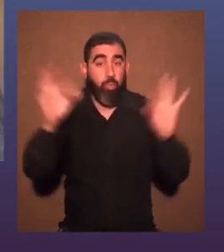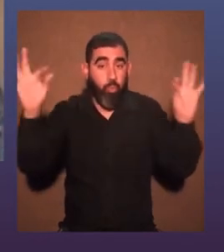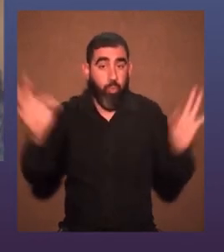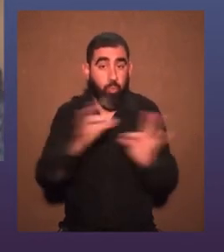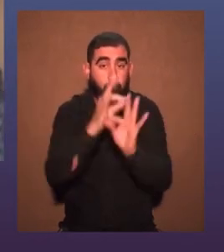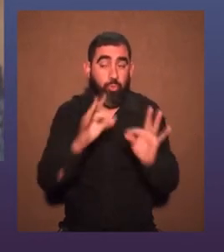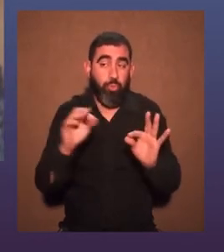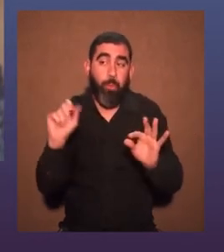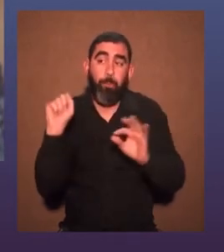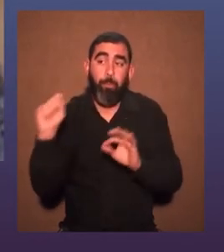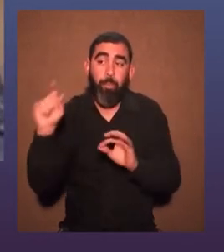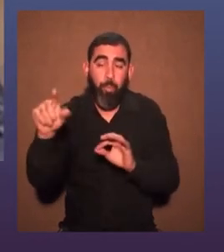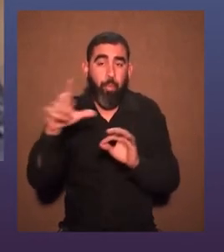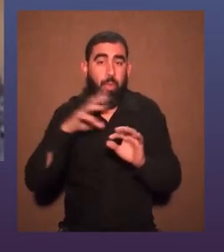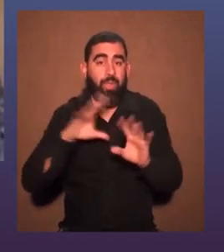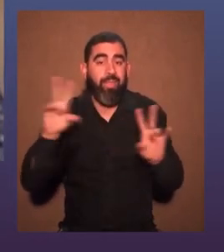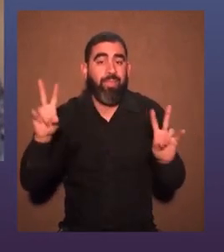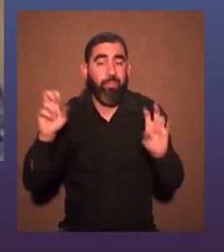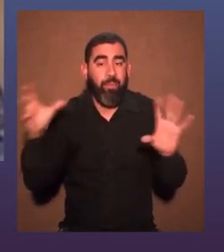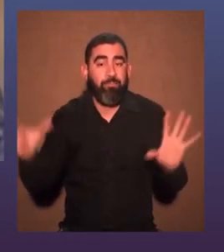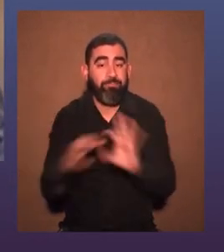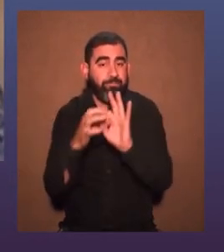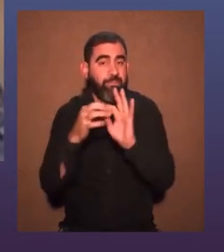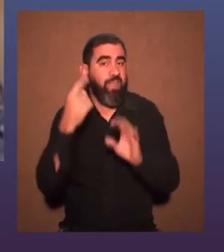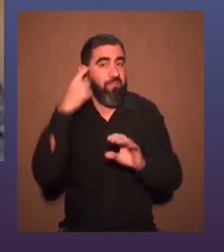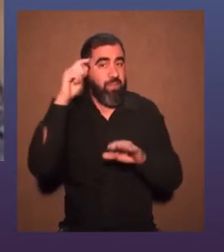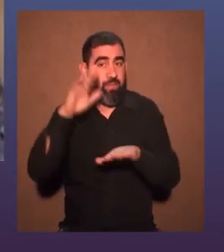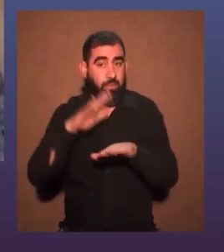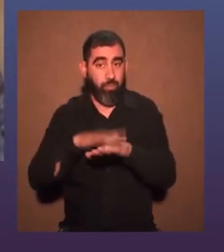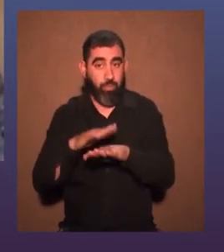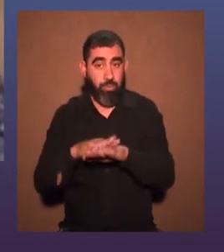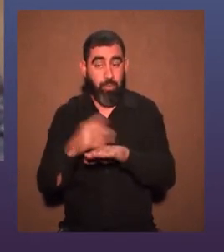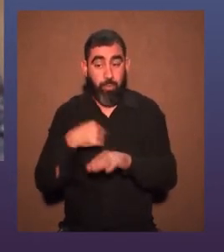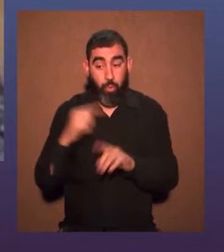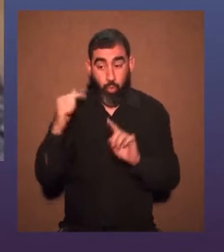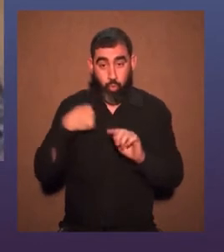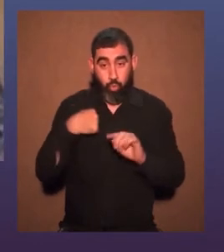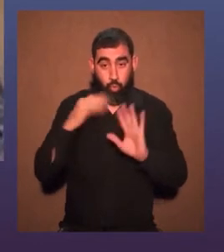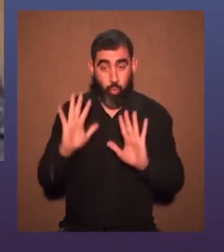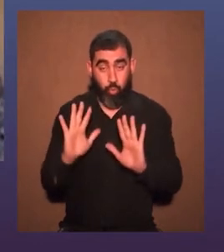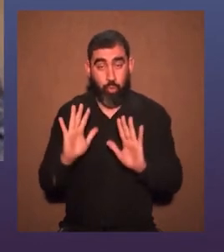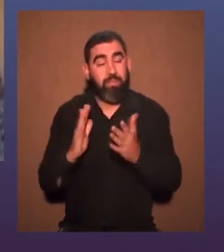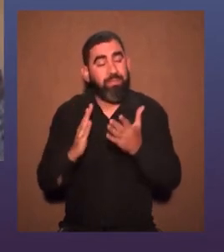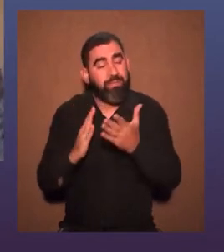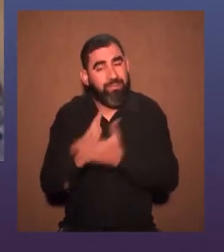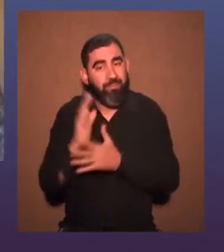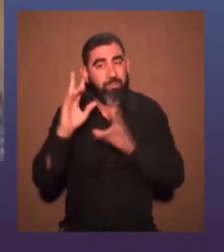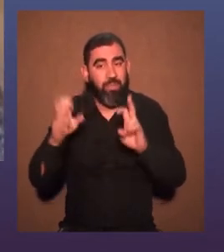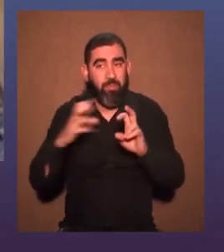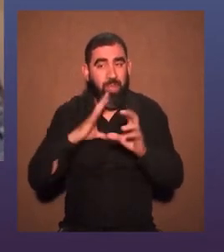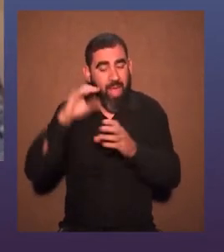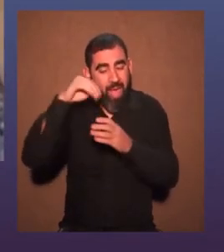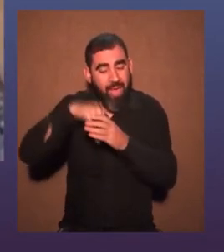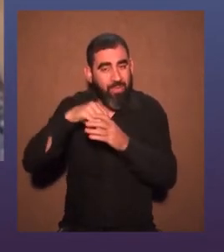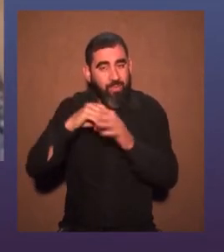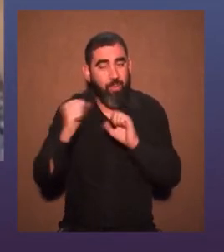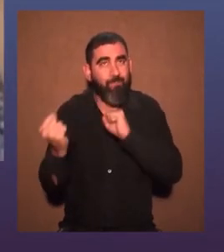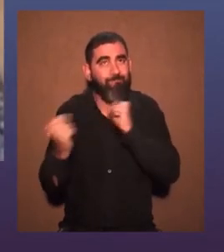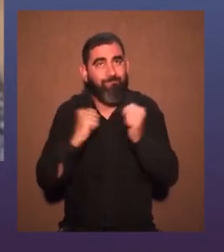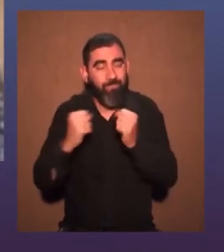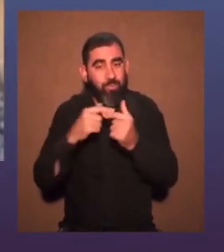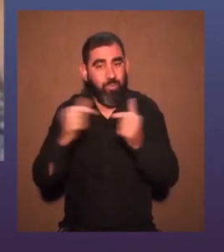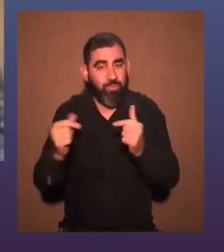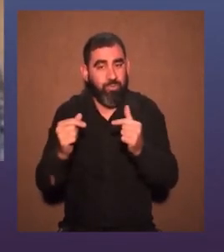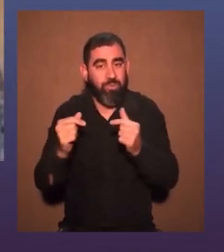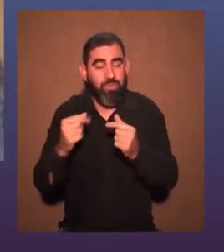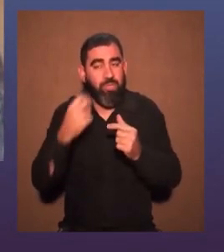tiene su relación con el hecho de crear, pero en mi caso, como te digo, es eso. Siempre es una cosa muy removedora y se